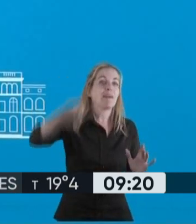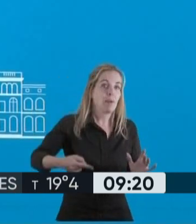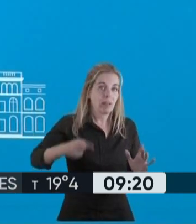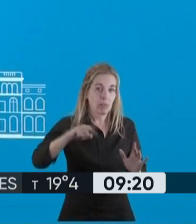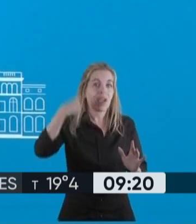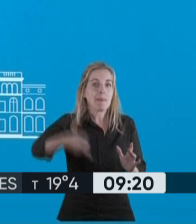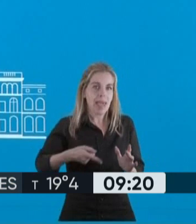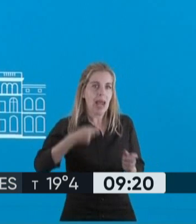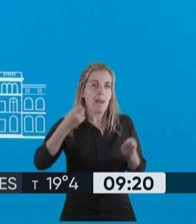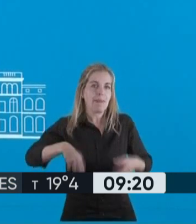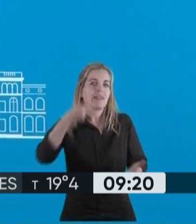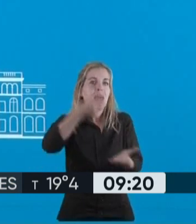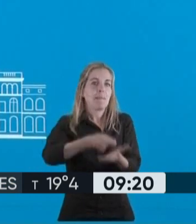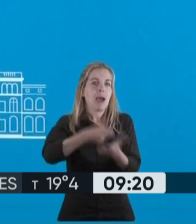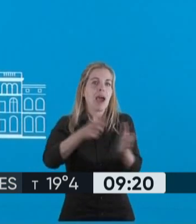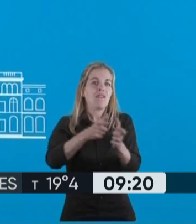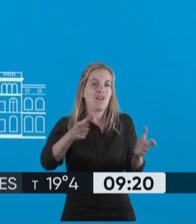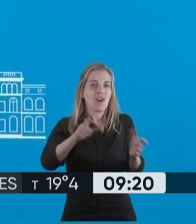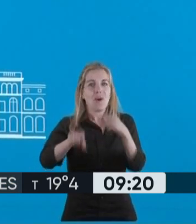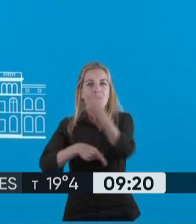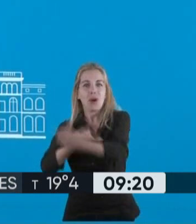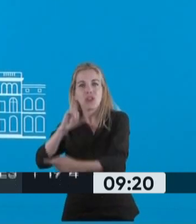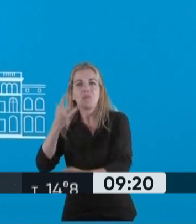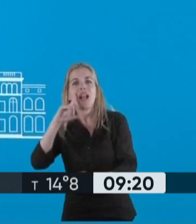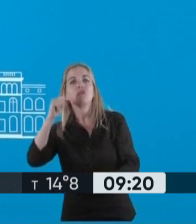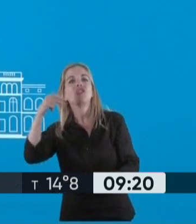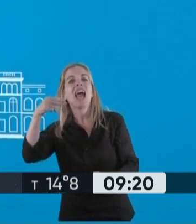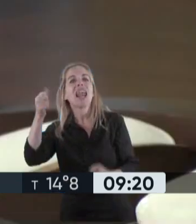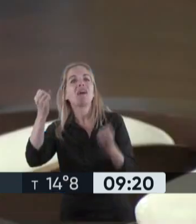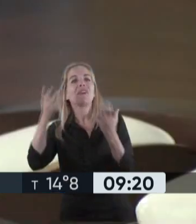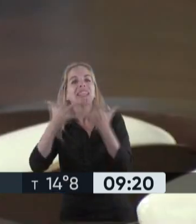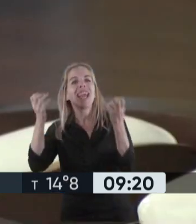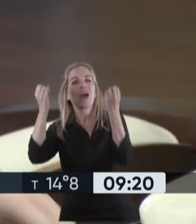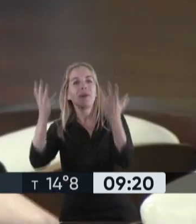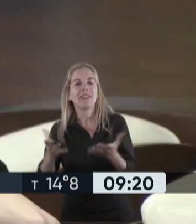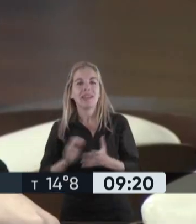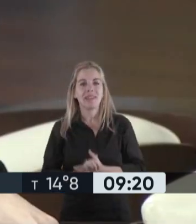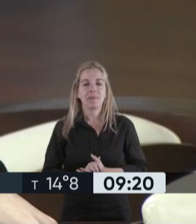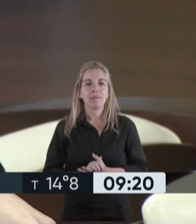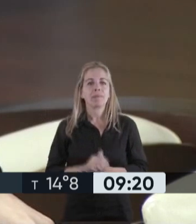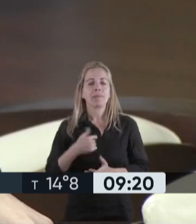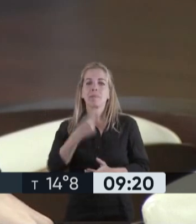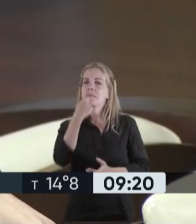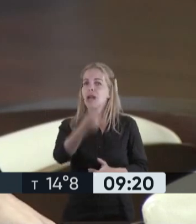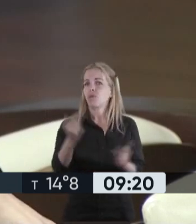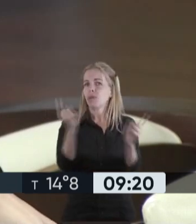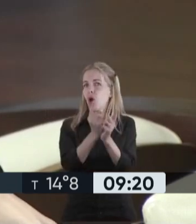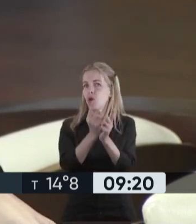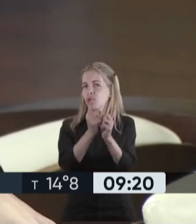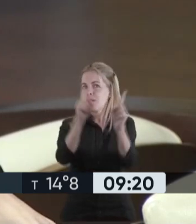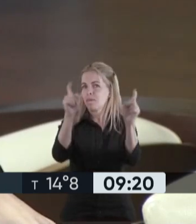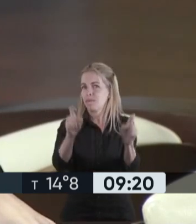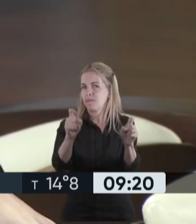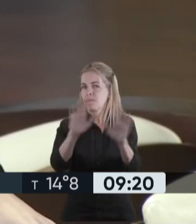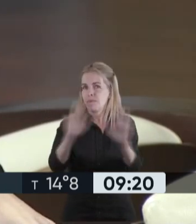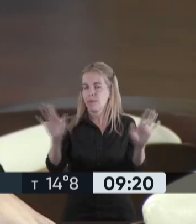mañana. Gracias, Juan Pablo. Luciana Gesto. Hola, Luciana, buen día. Buen día, portavoz. Mi pregunta es muy breve y